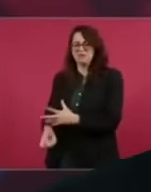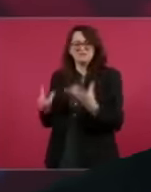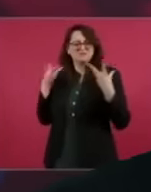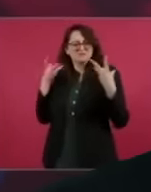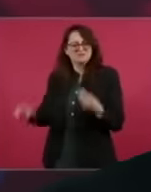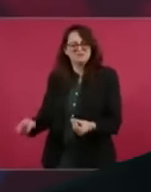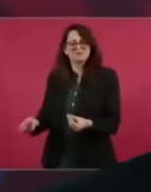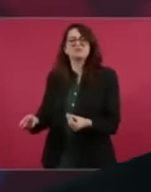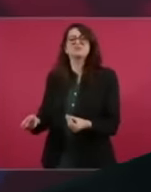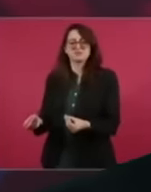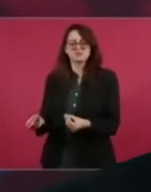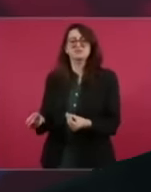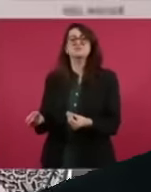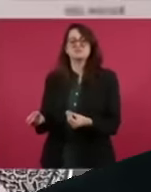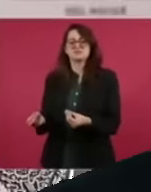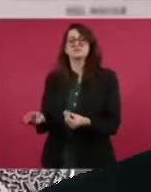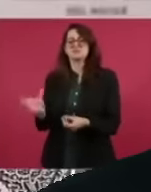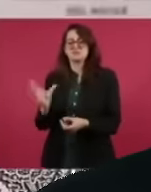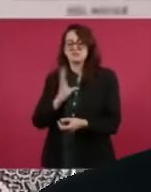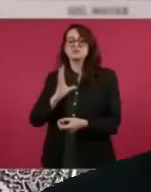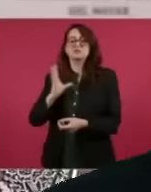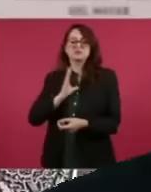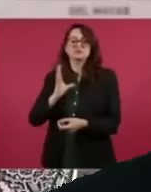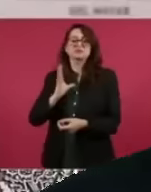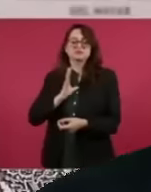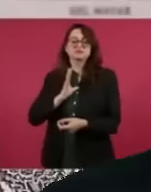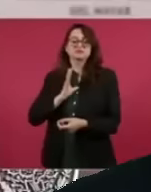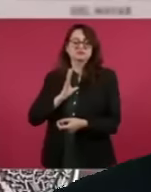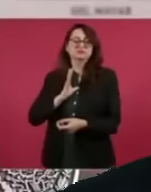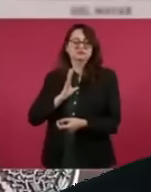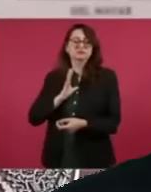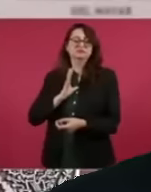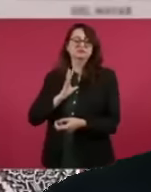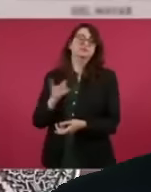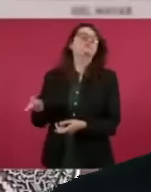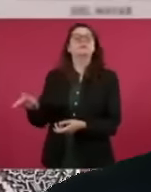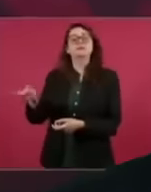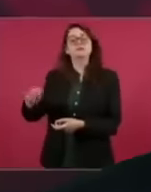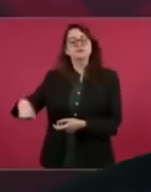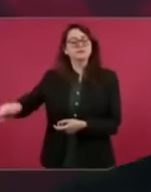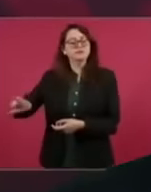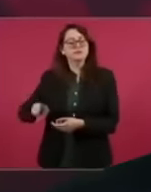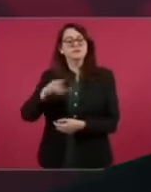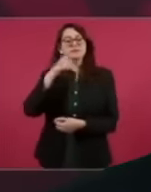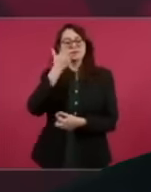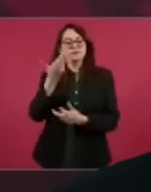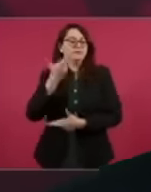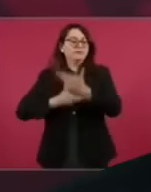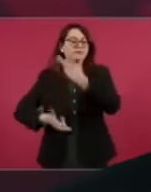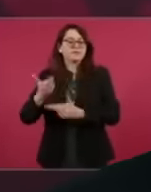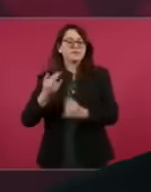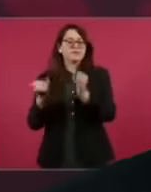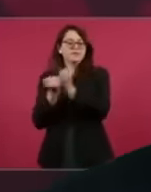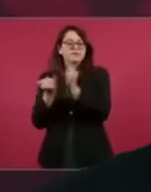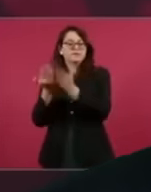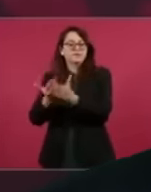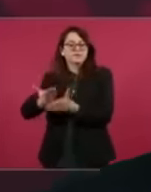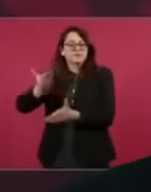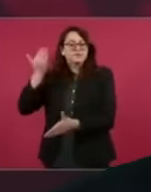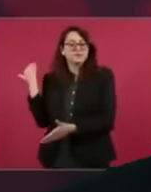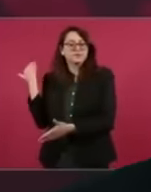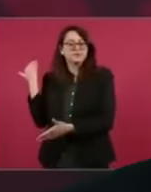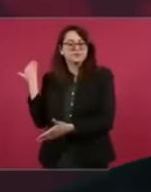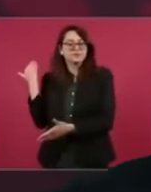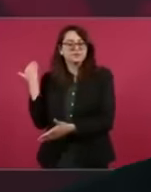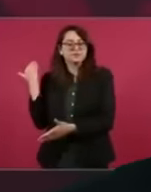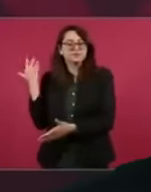de piso desplazados desaparecidos y fallecidos y aún así le Sigues dando abrazos a la delincuencia organizada quienes le